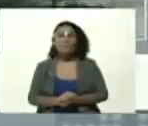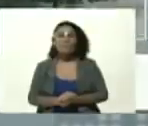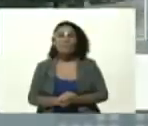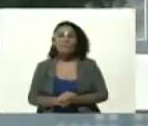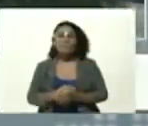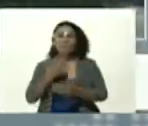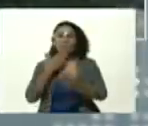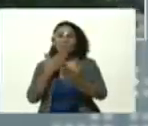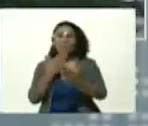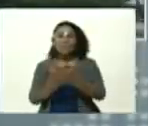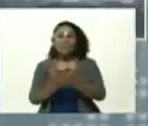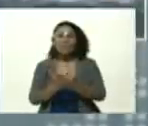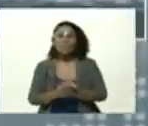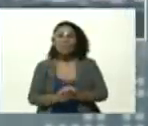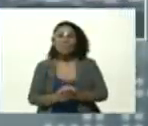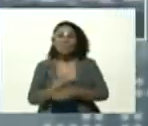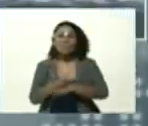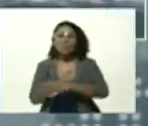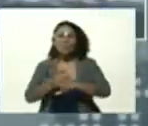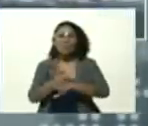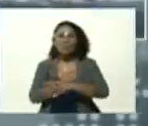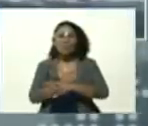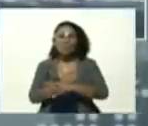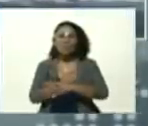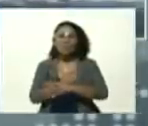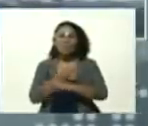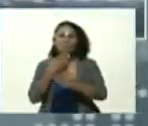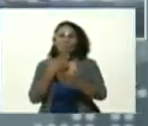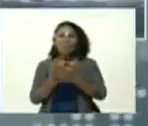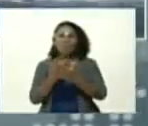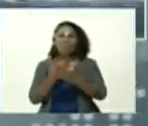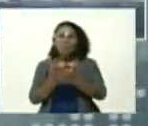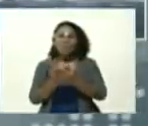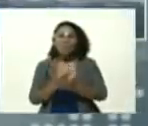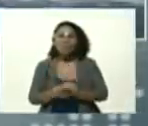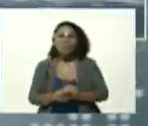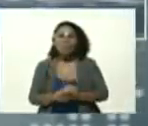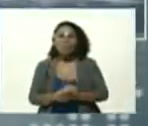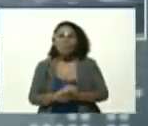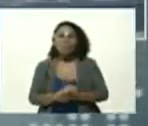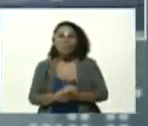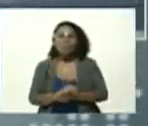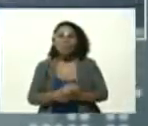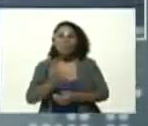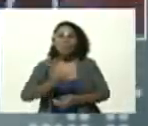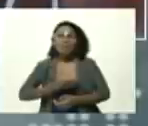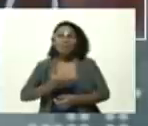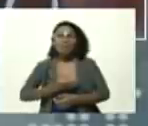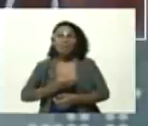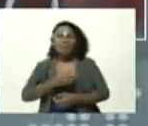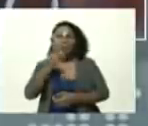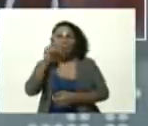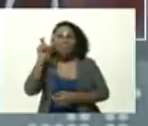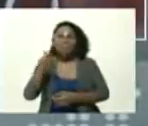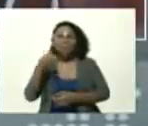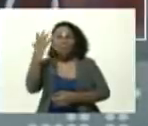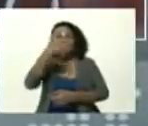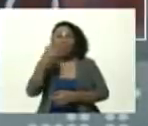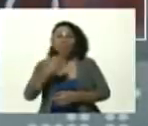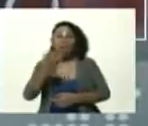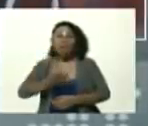Gracias, gobernador Pereira. Gracias al alcalde Luis Jonás Reyes, joven